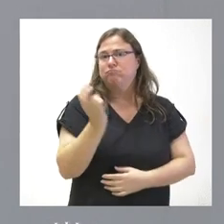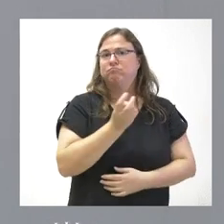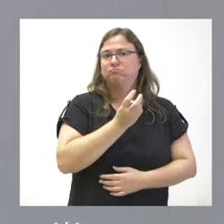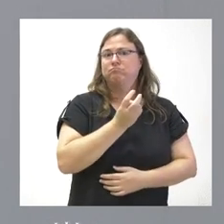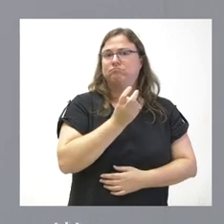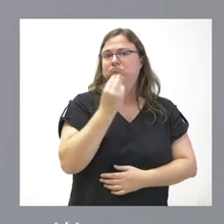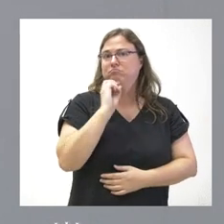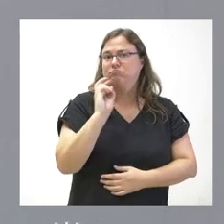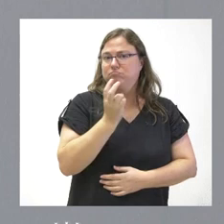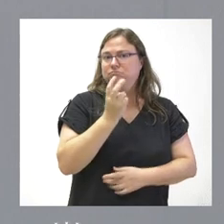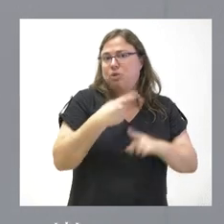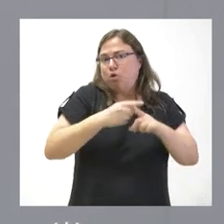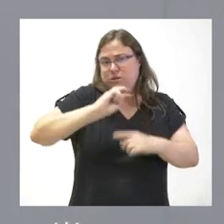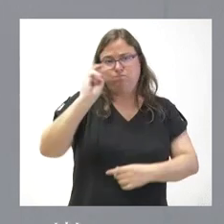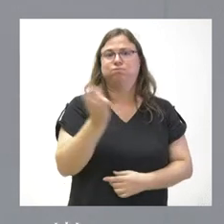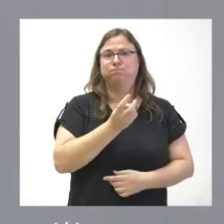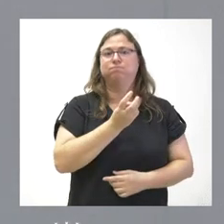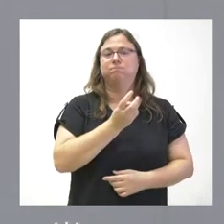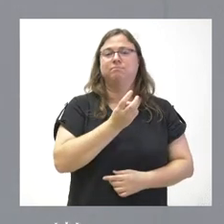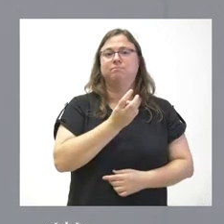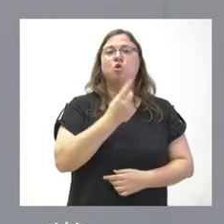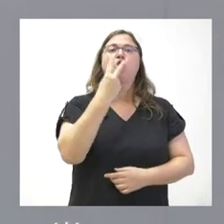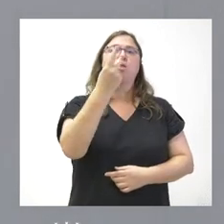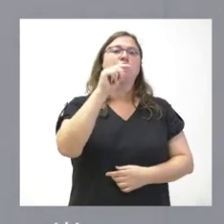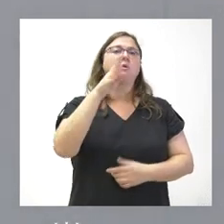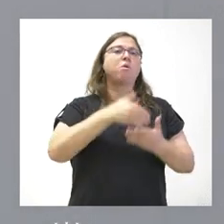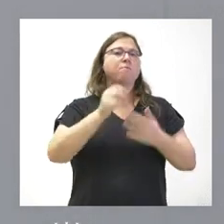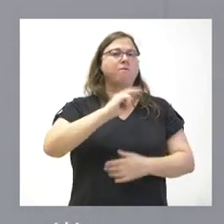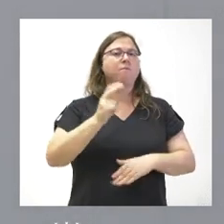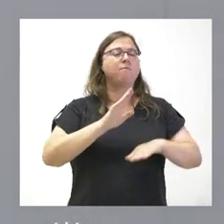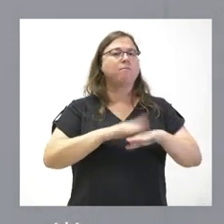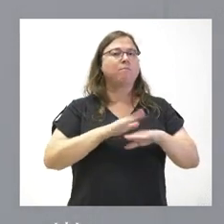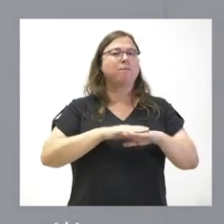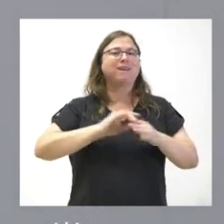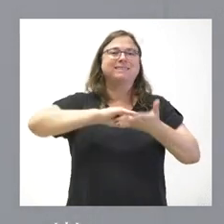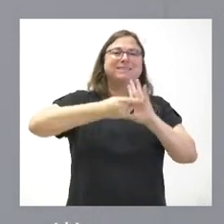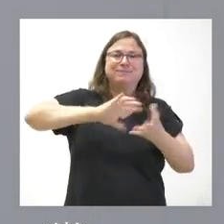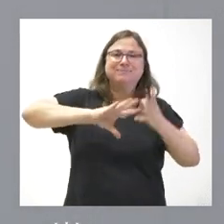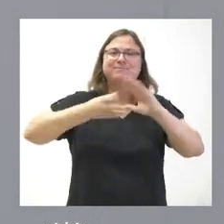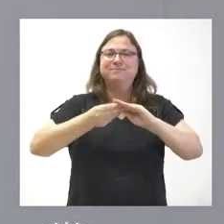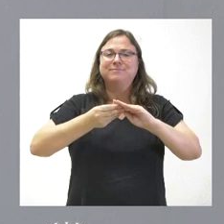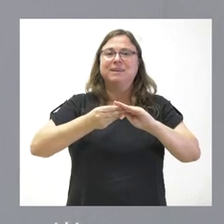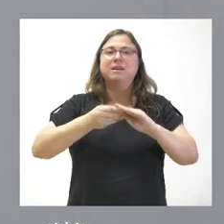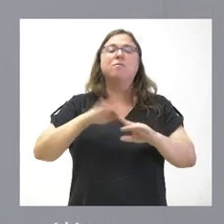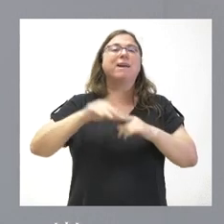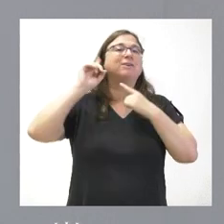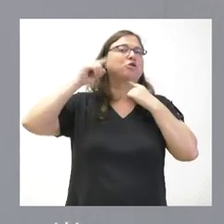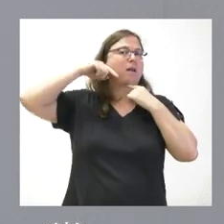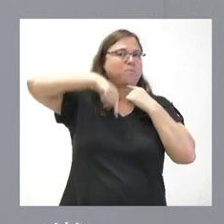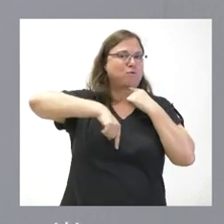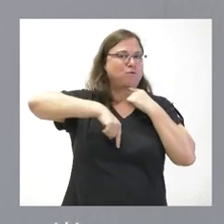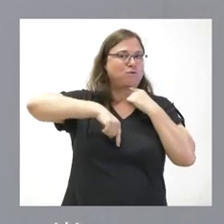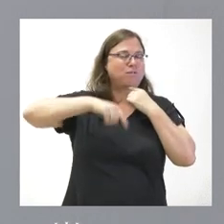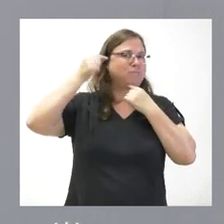de distinta naturaleza 2,4 millones de euros para el equipamiento tecnológico y dispositivos frente a la sordera profunda para el